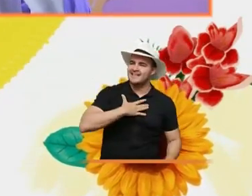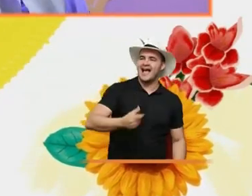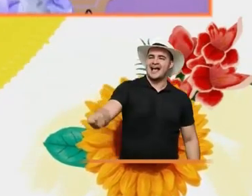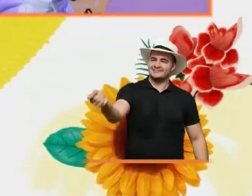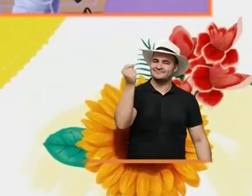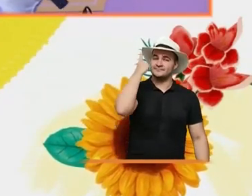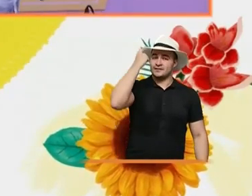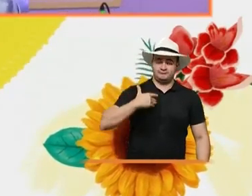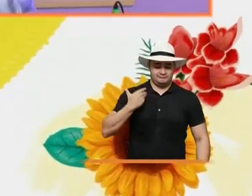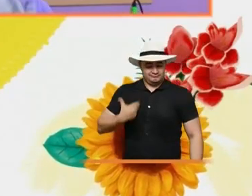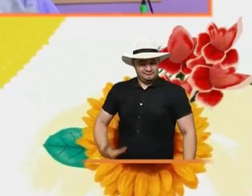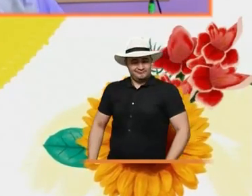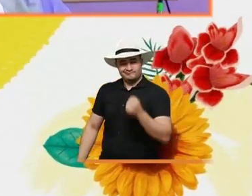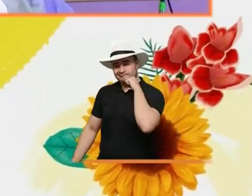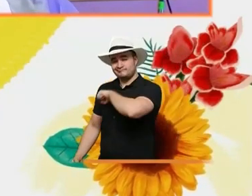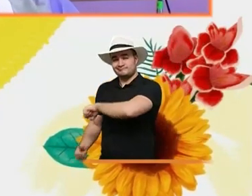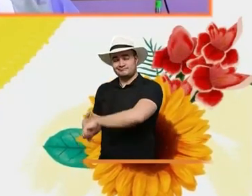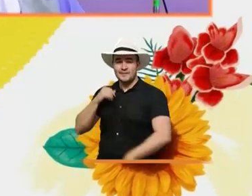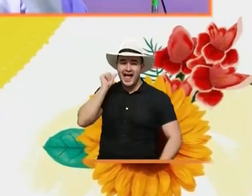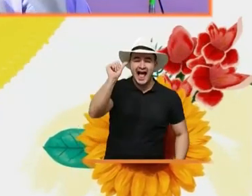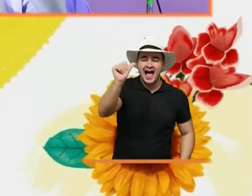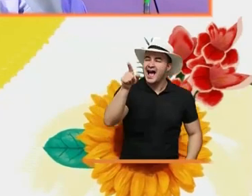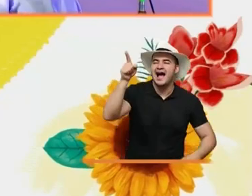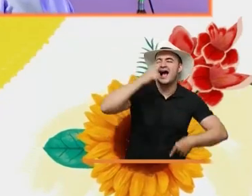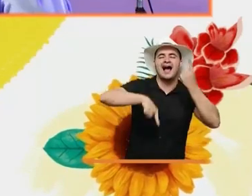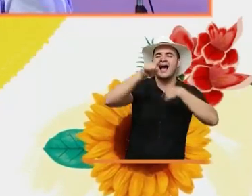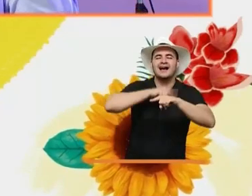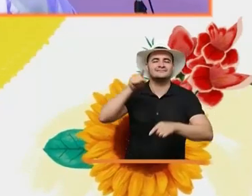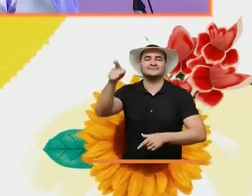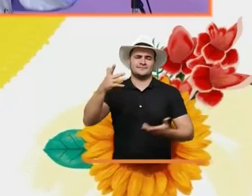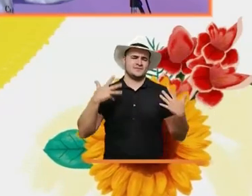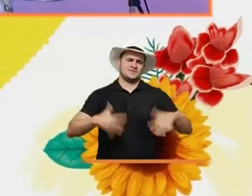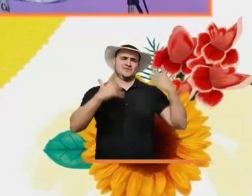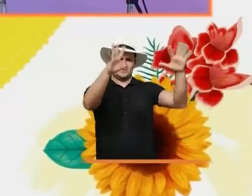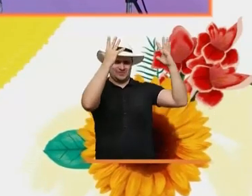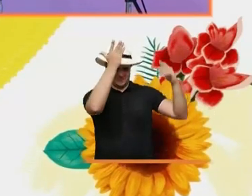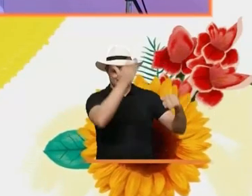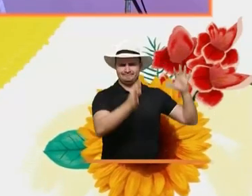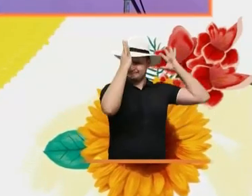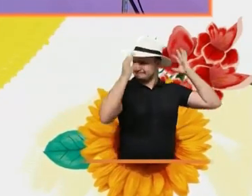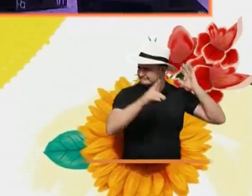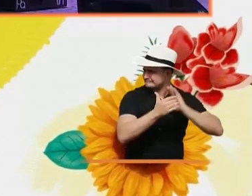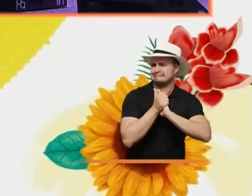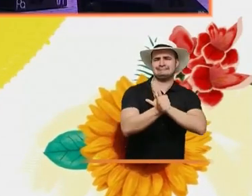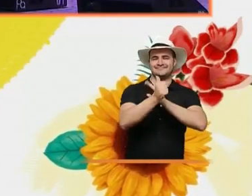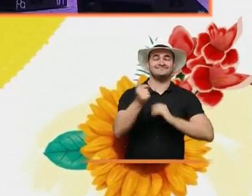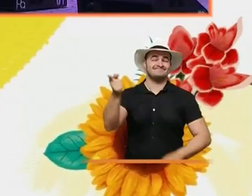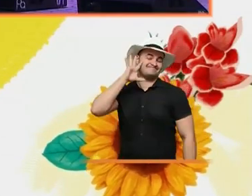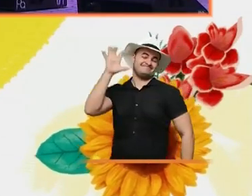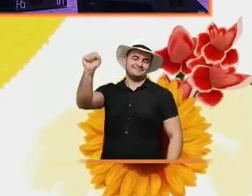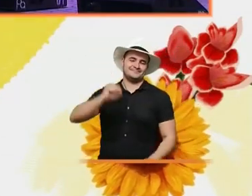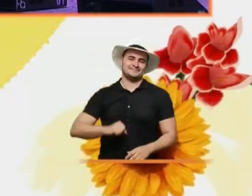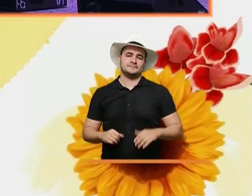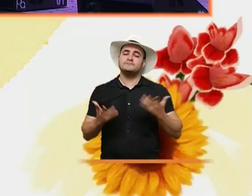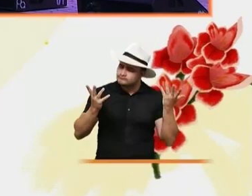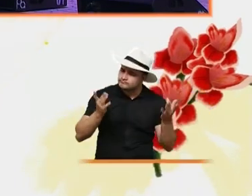galán la bona está diciendo que viva algo julián hay